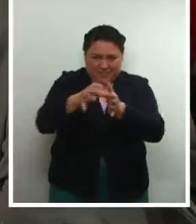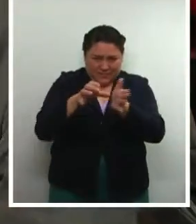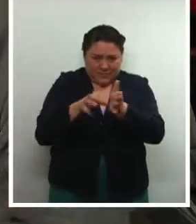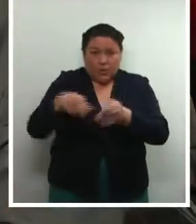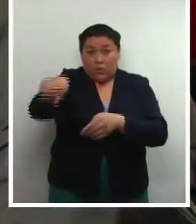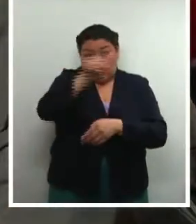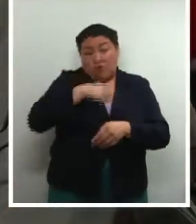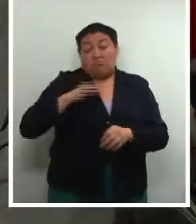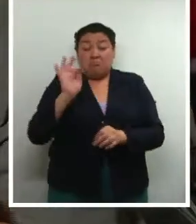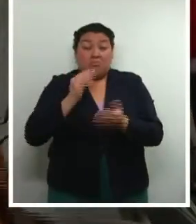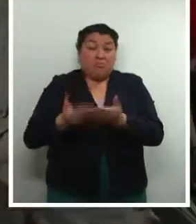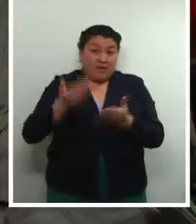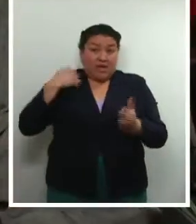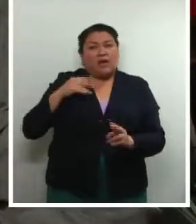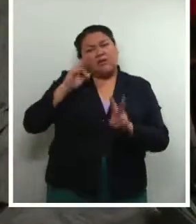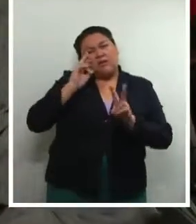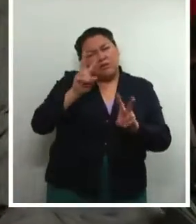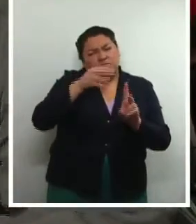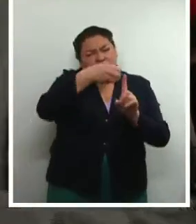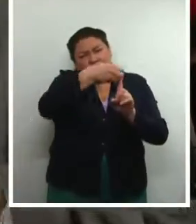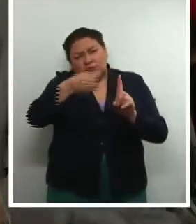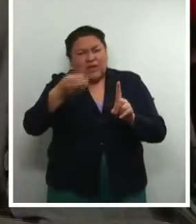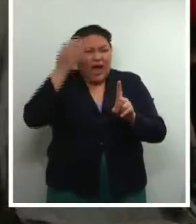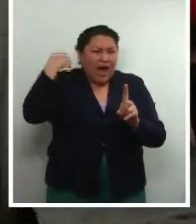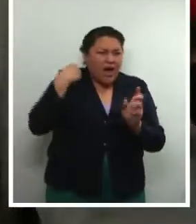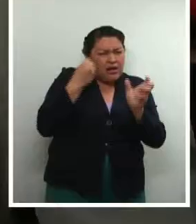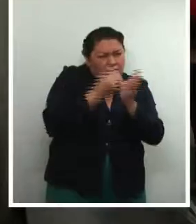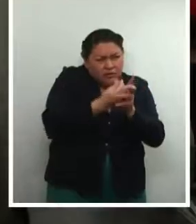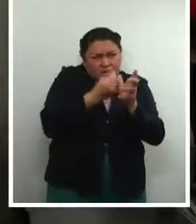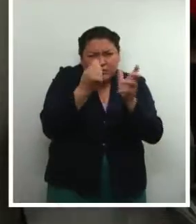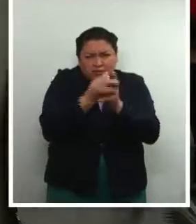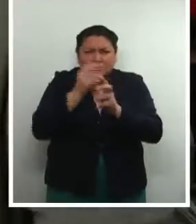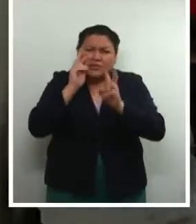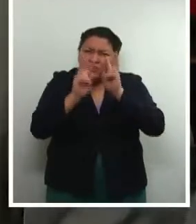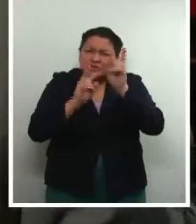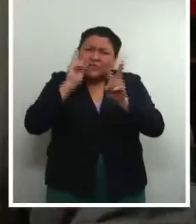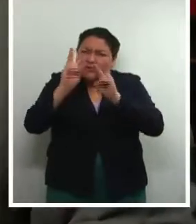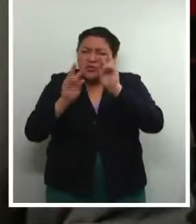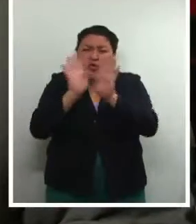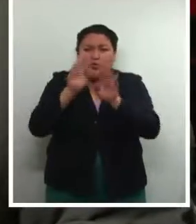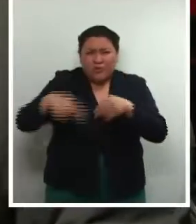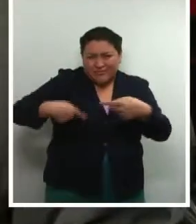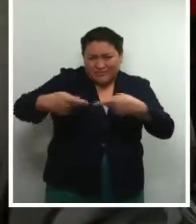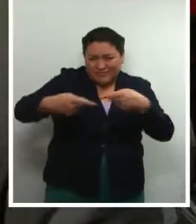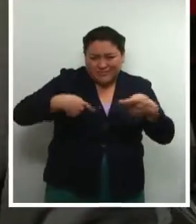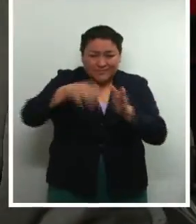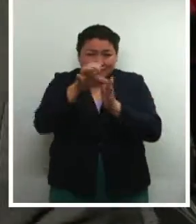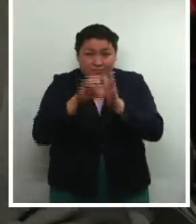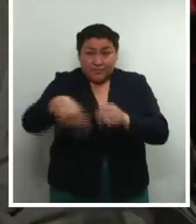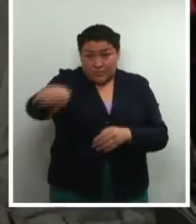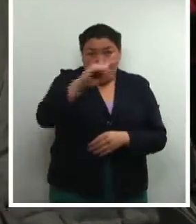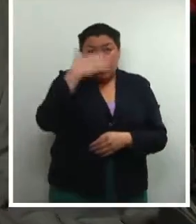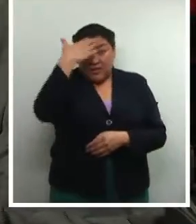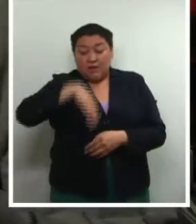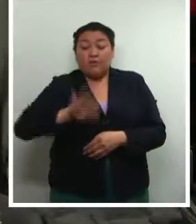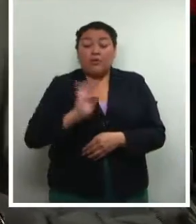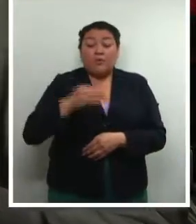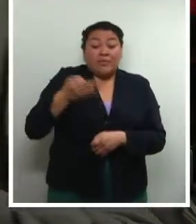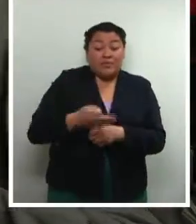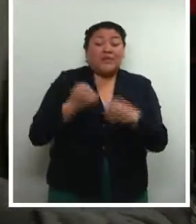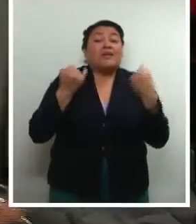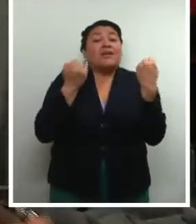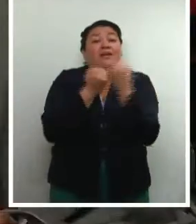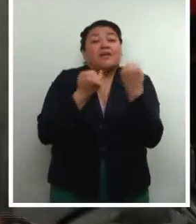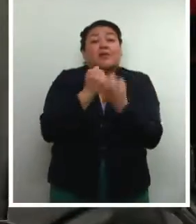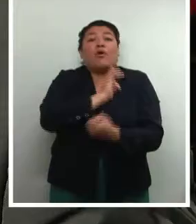tenido la oportunidad de hacer un seguimiento al trabajo realizado por este Pleno, podrá usted también hacer un seguimiento a través